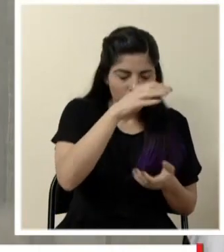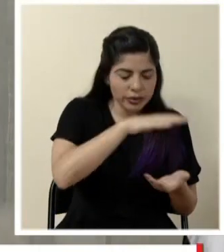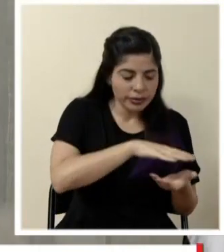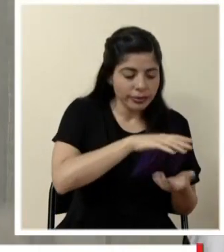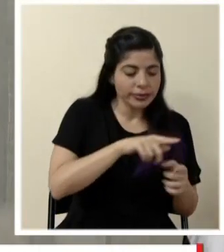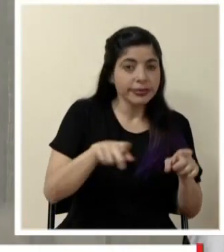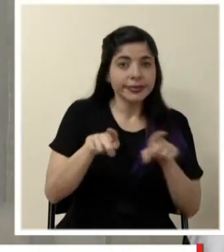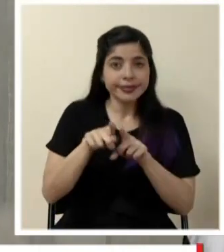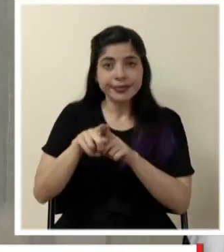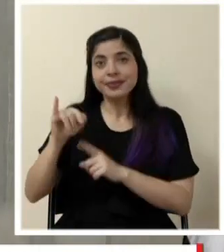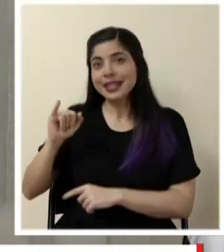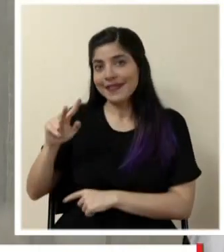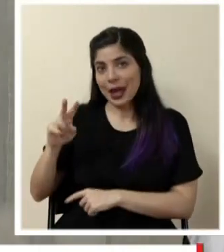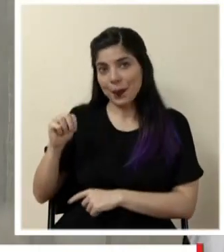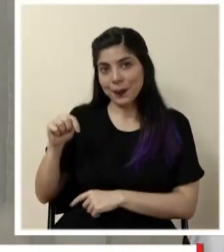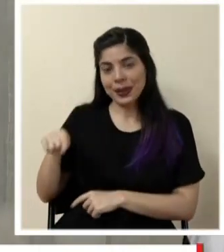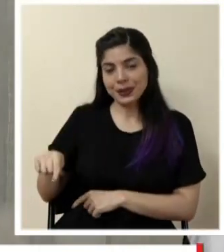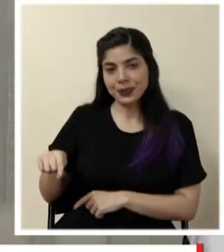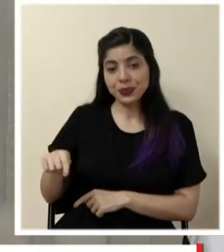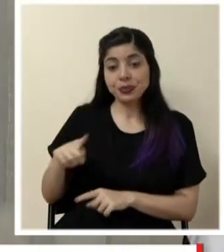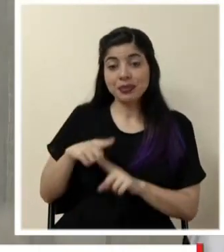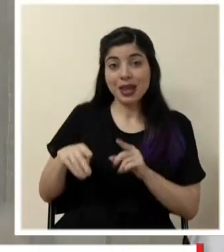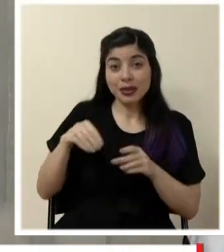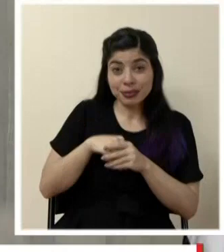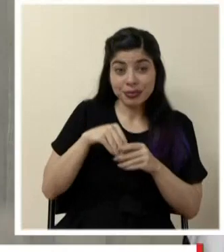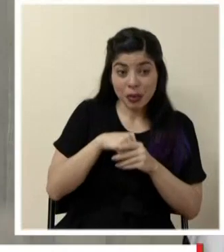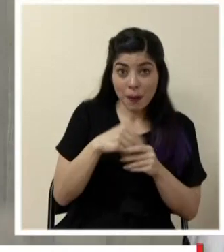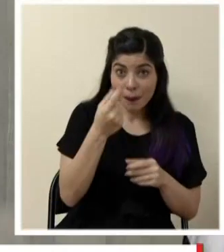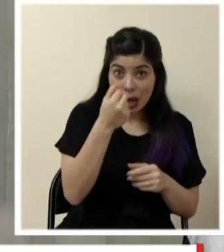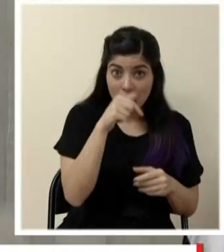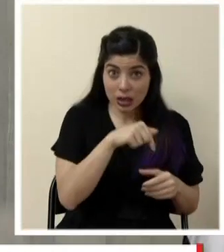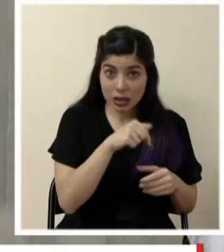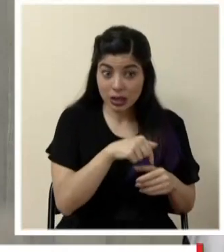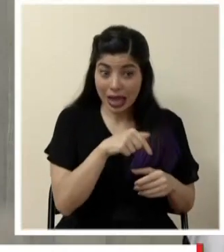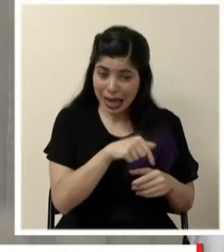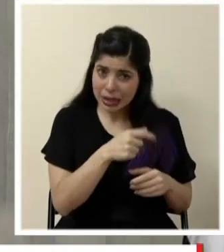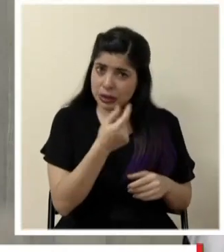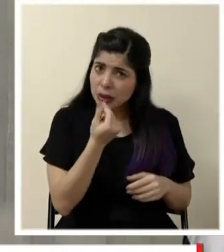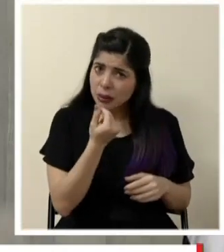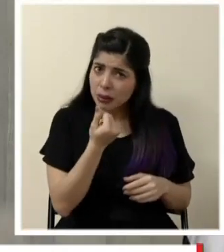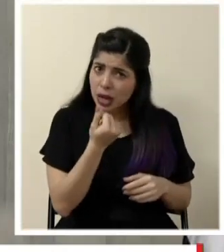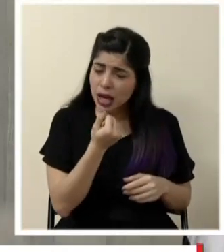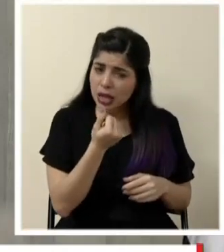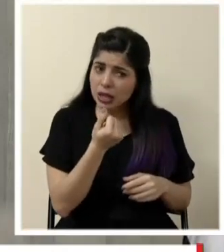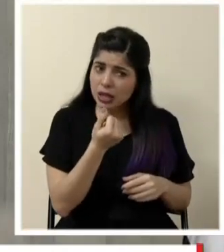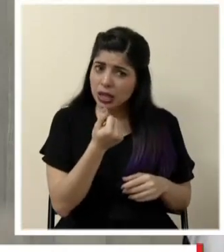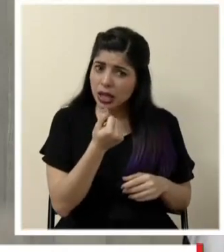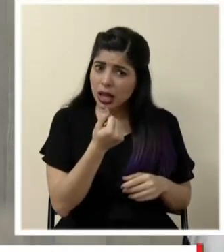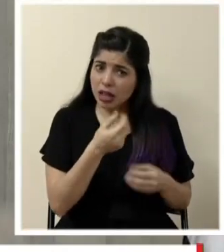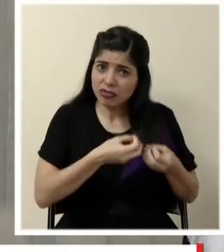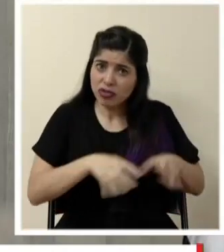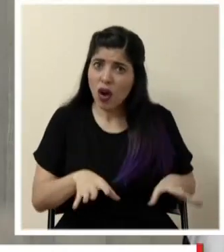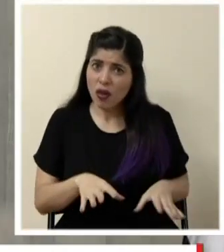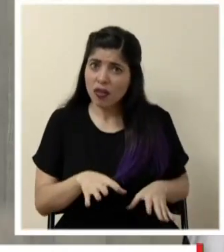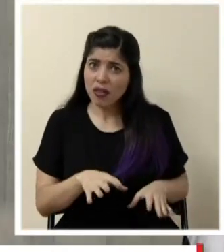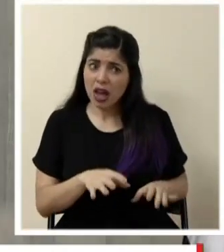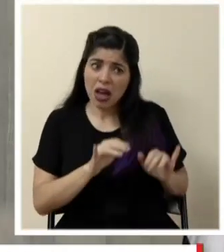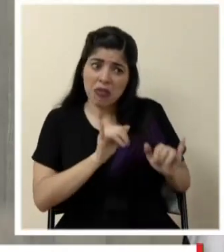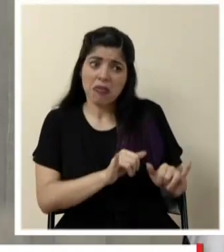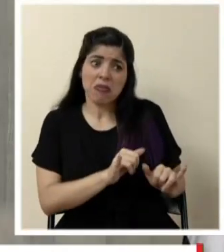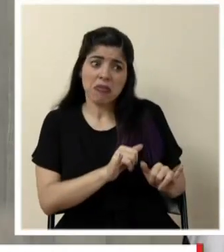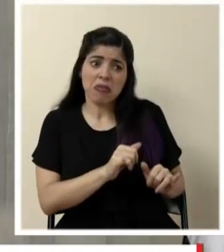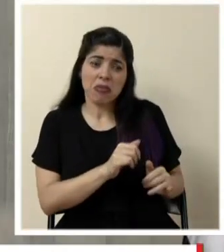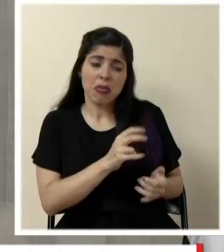pero también en el IBM. Pero esas reservas no son dinero extra que está ahí